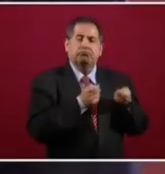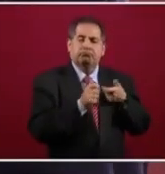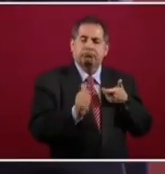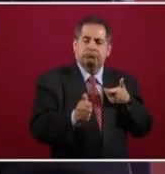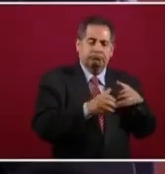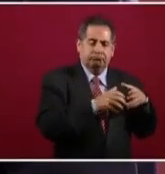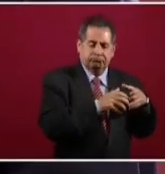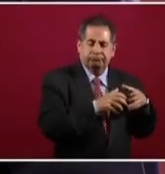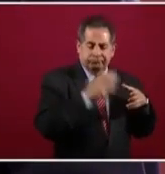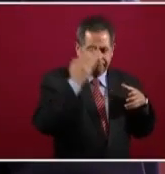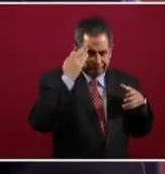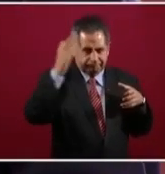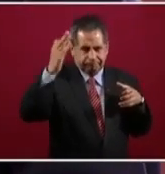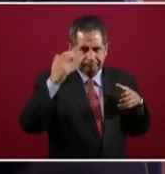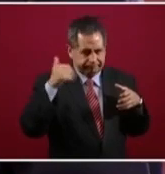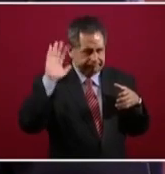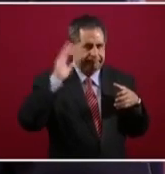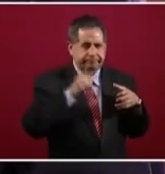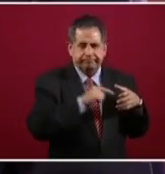en el